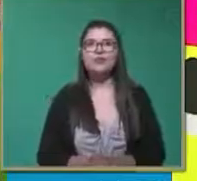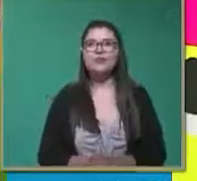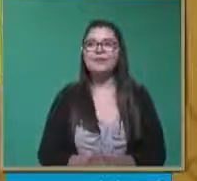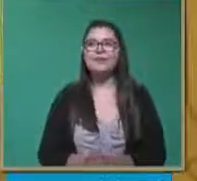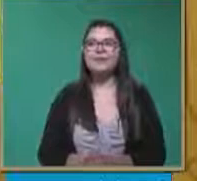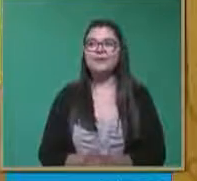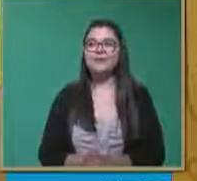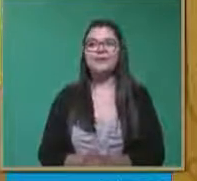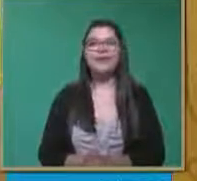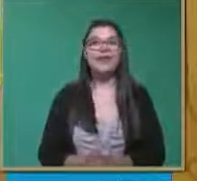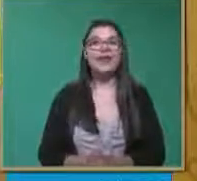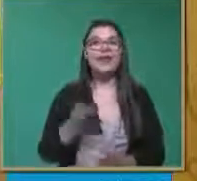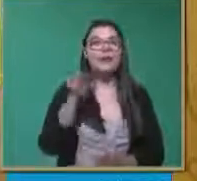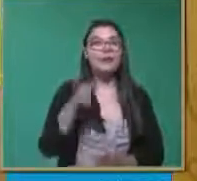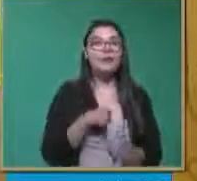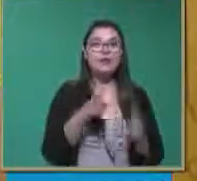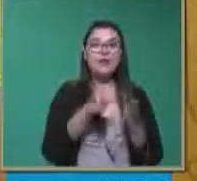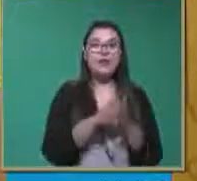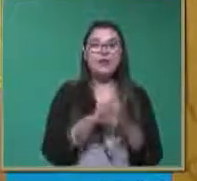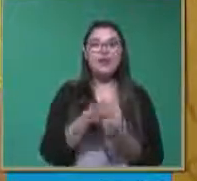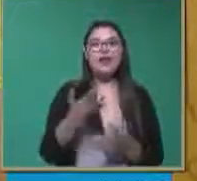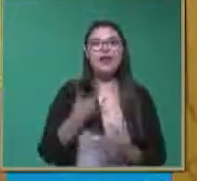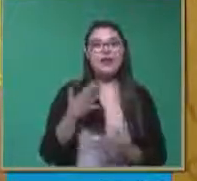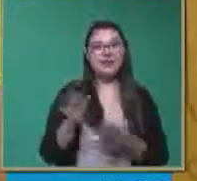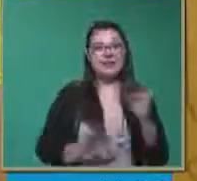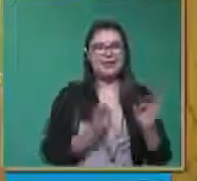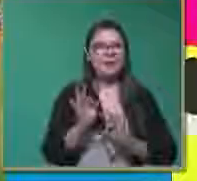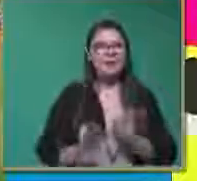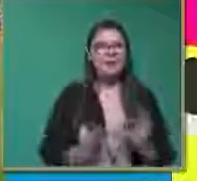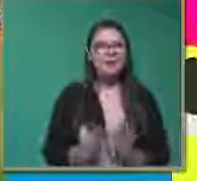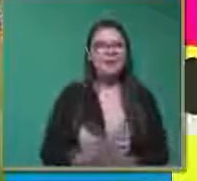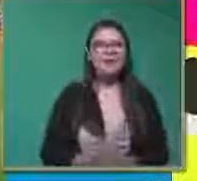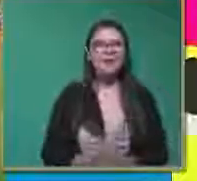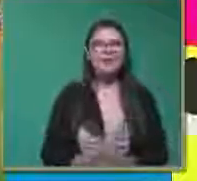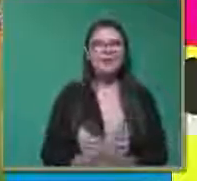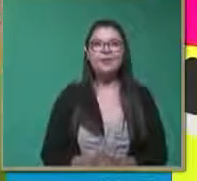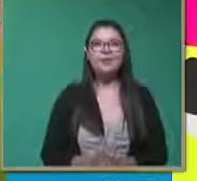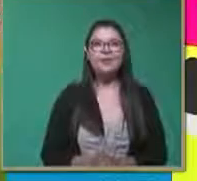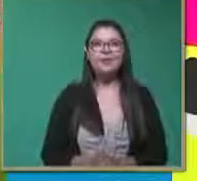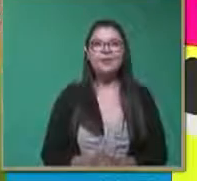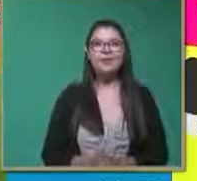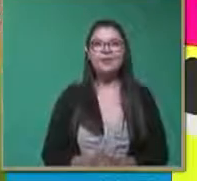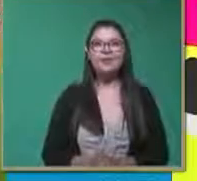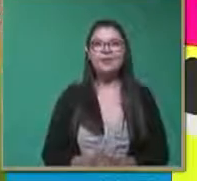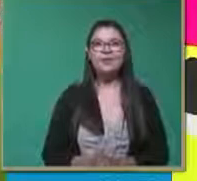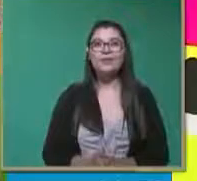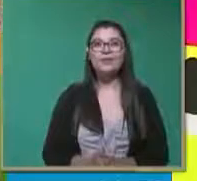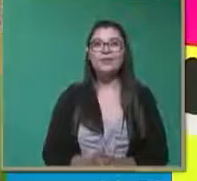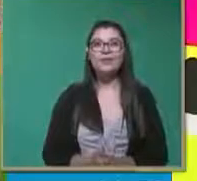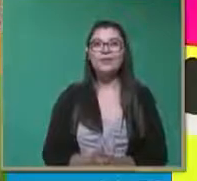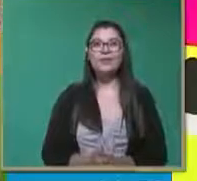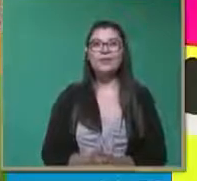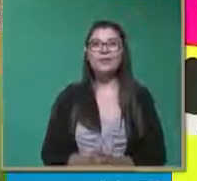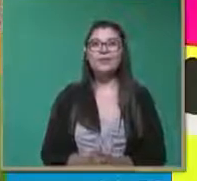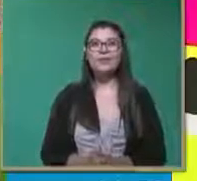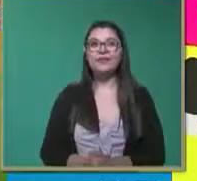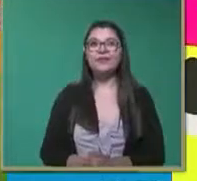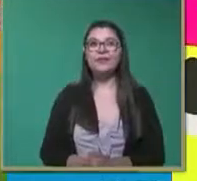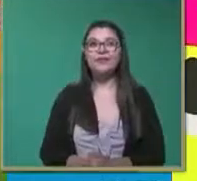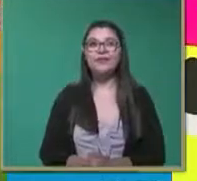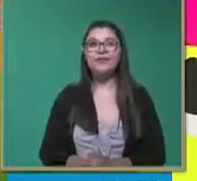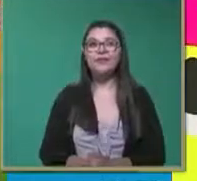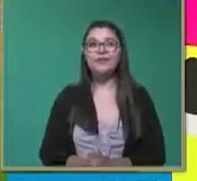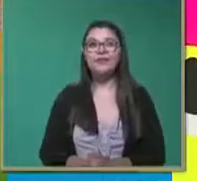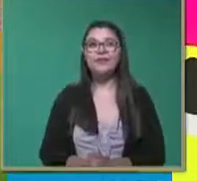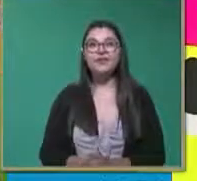la caricatura de un servidor. Y aquí, pues, mi foto oficial. ¿Listo, maestra? ¿Alguna pregunta, algo más quieran saber antes de que termine